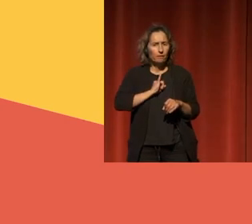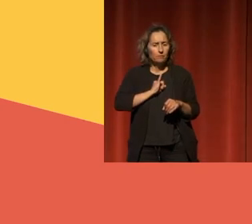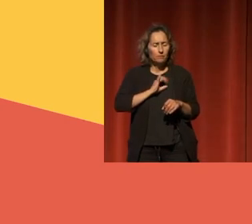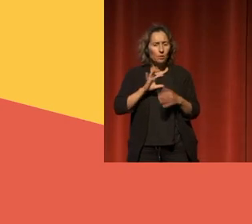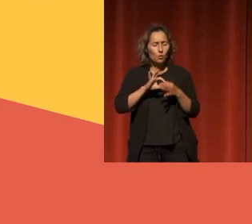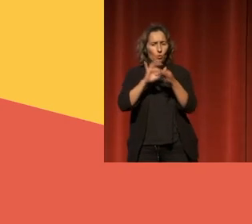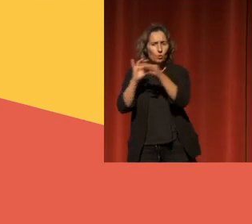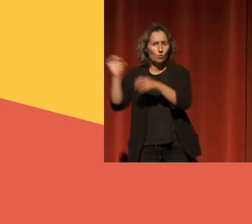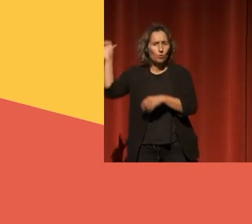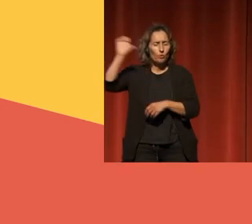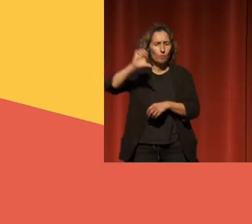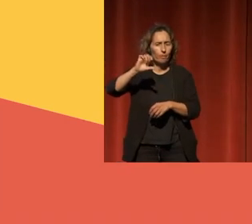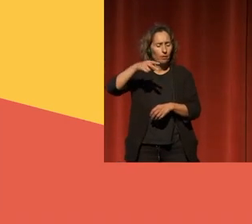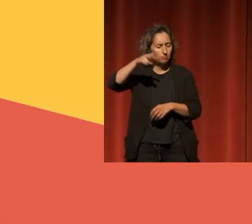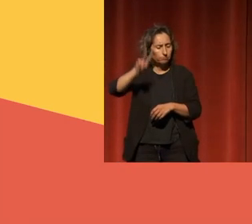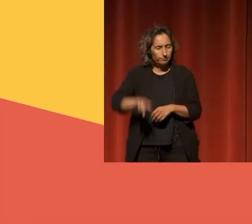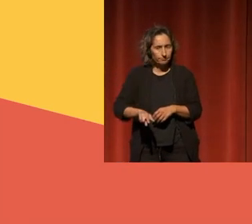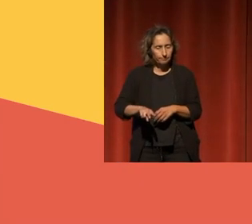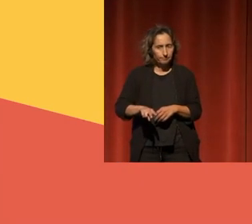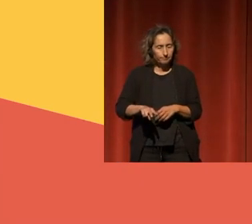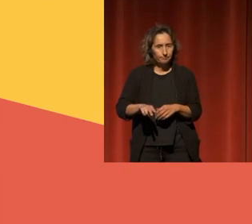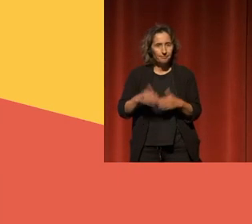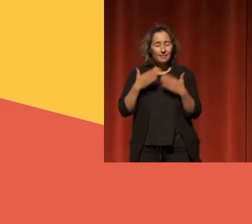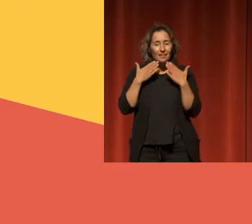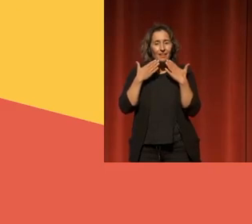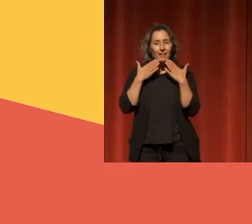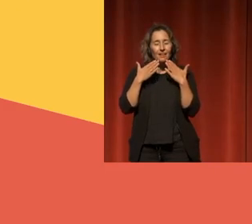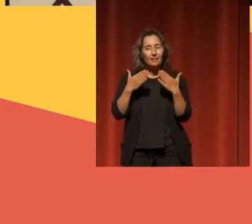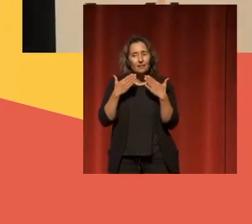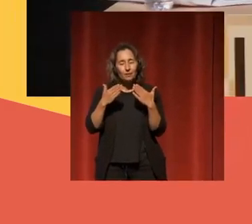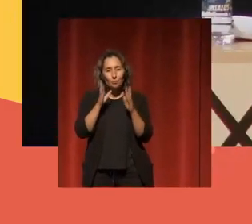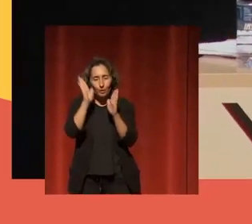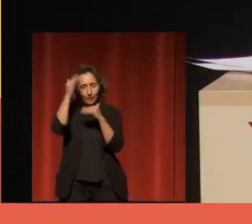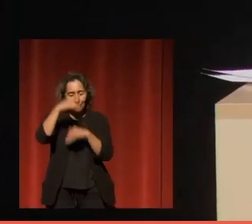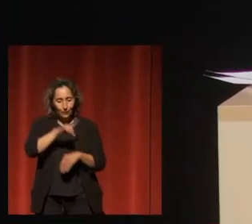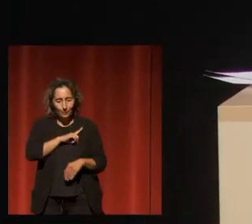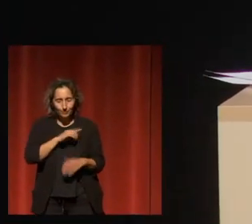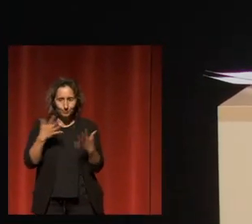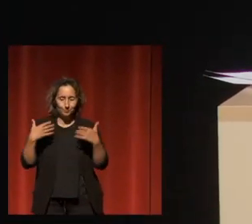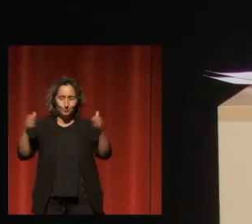Unión Europea Muchas gracias por su